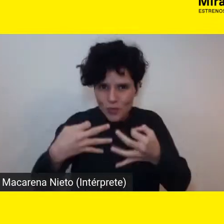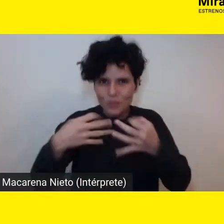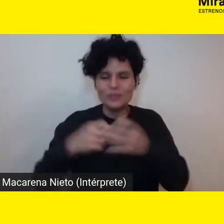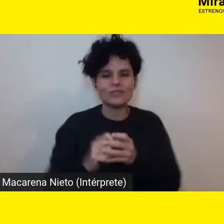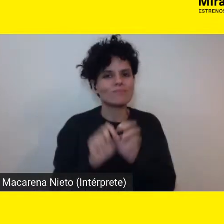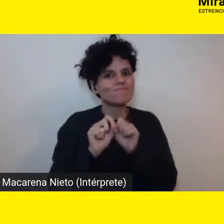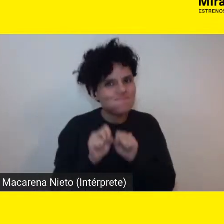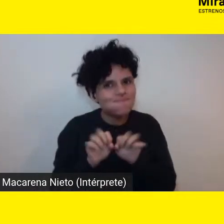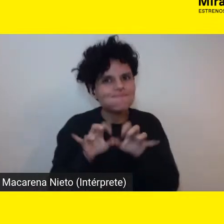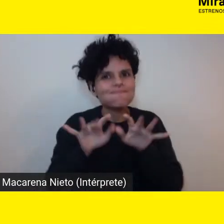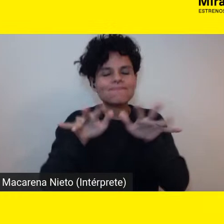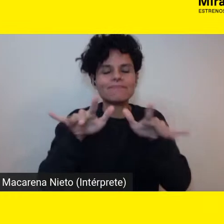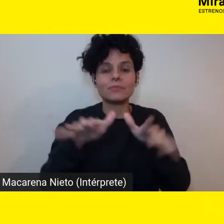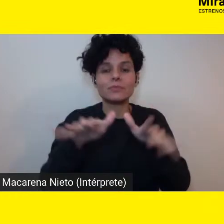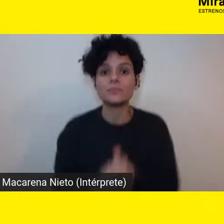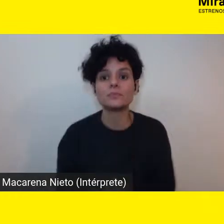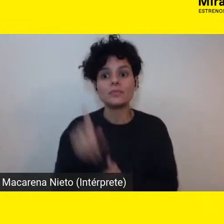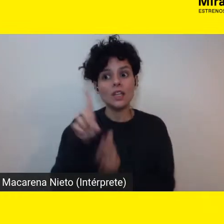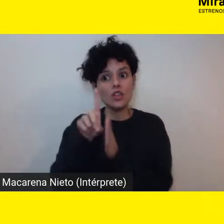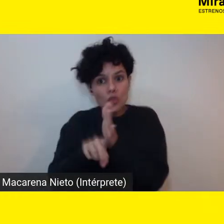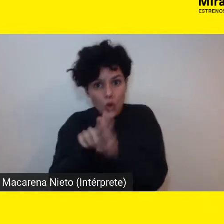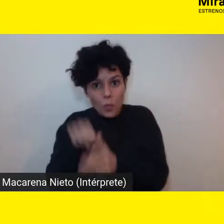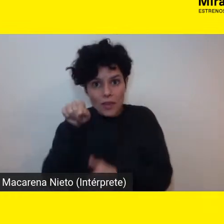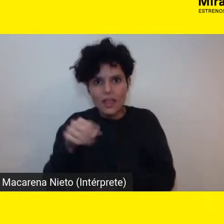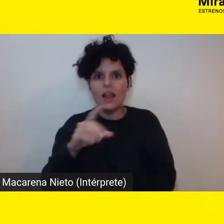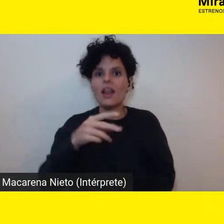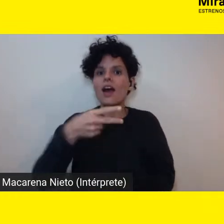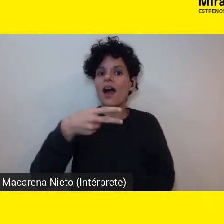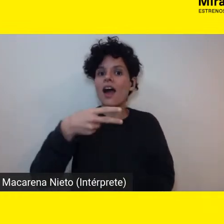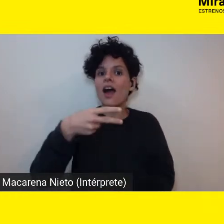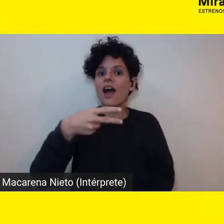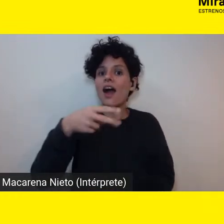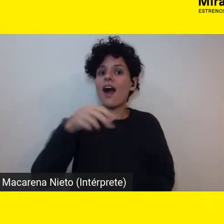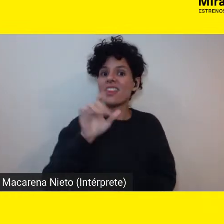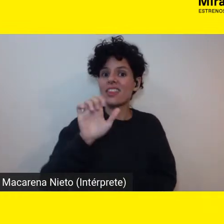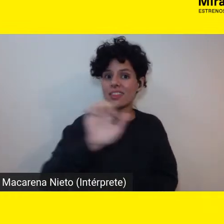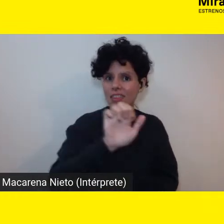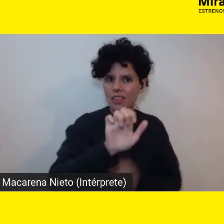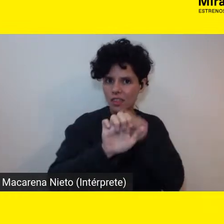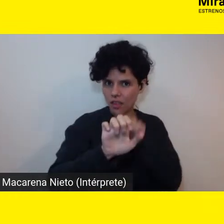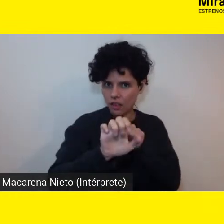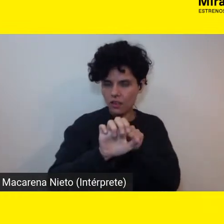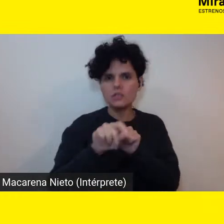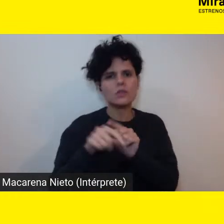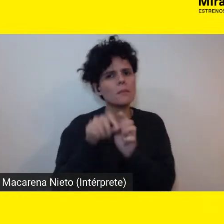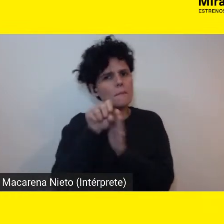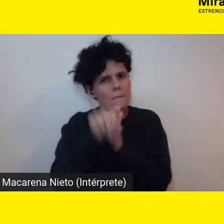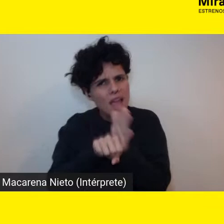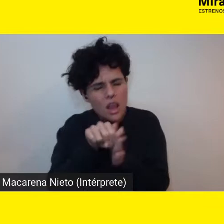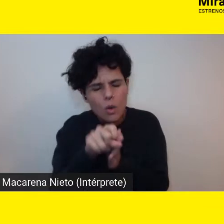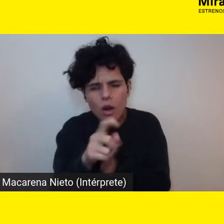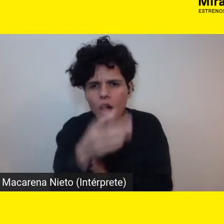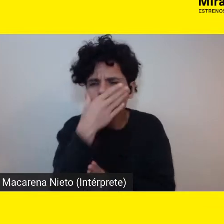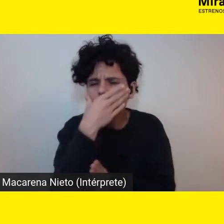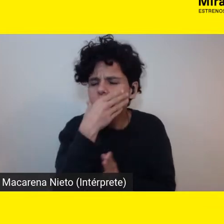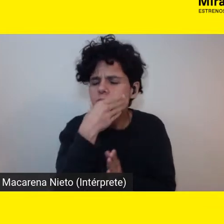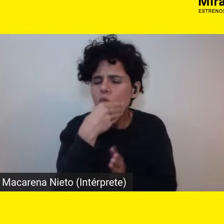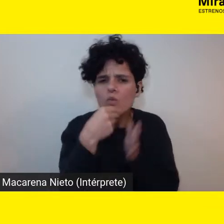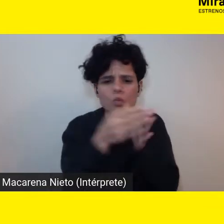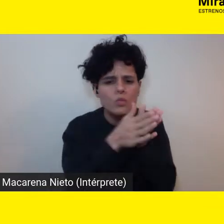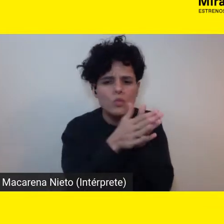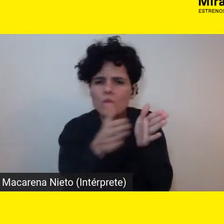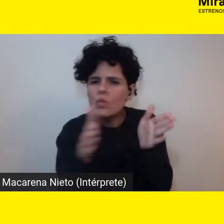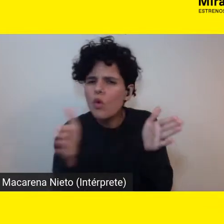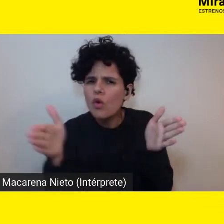Aidé y el pez volador es una hermosa película que inspira muchísimos temas